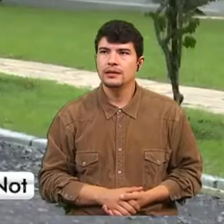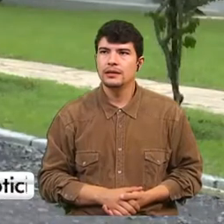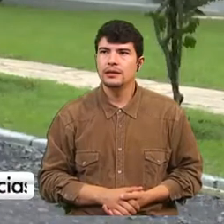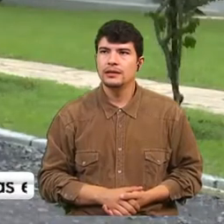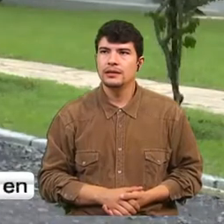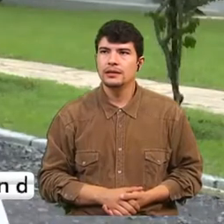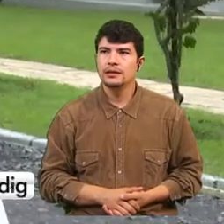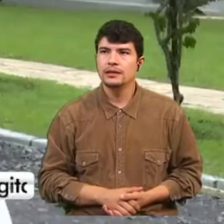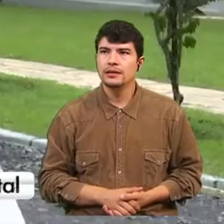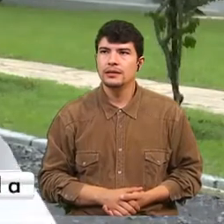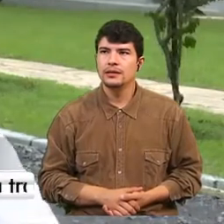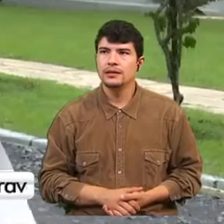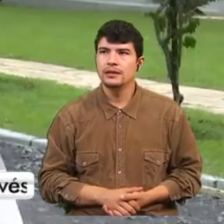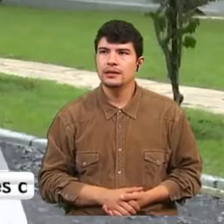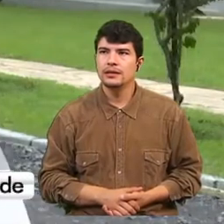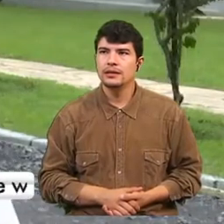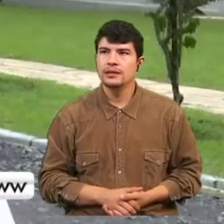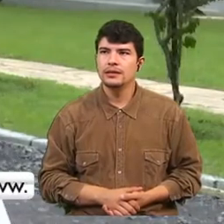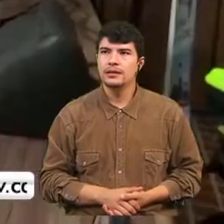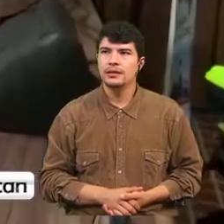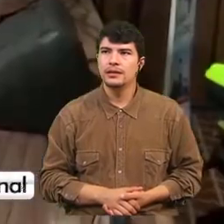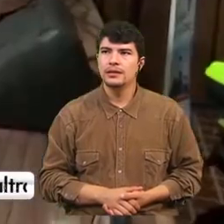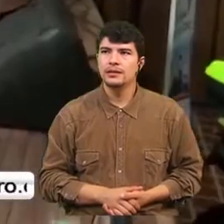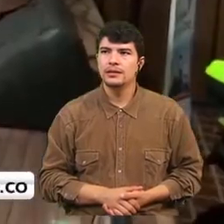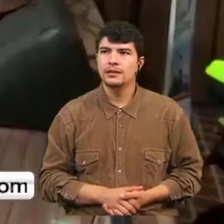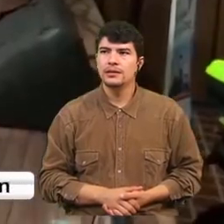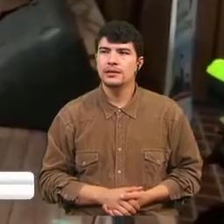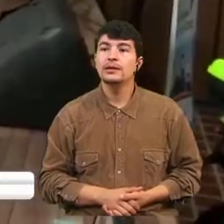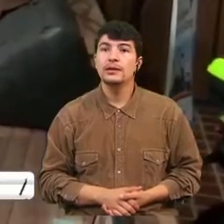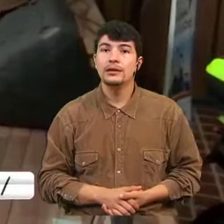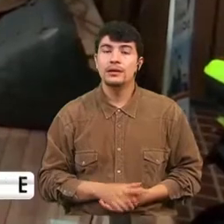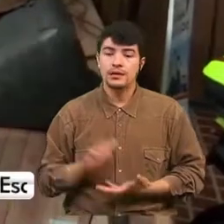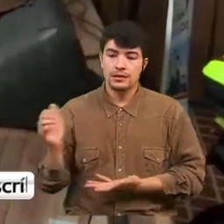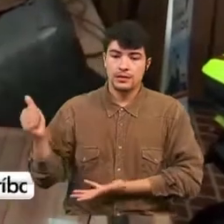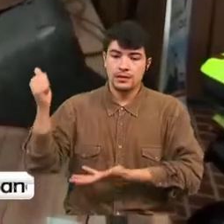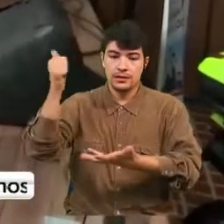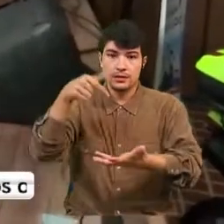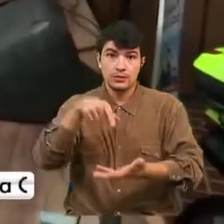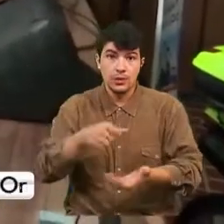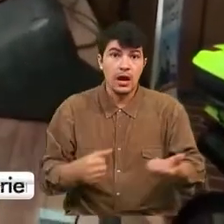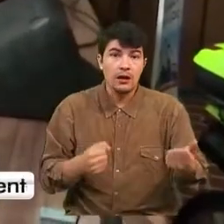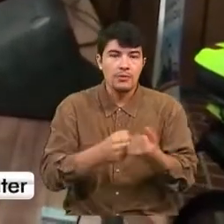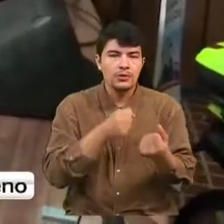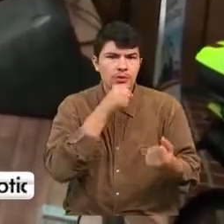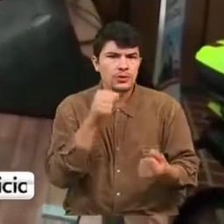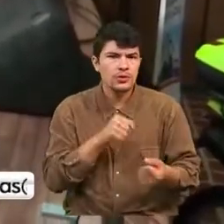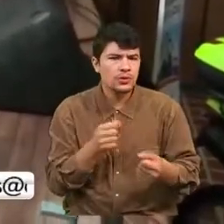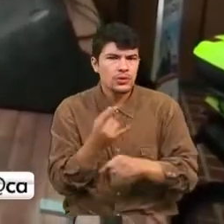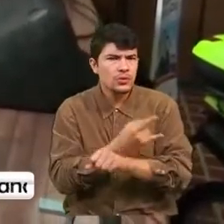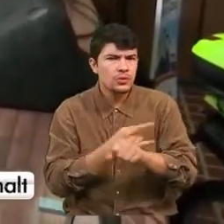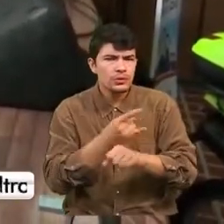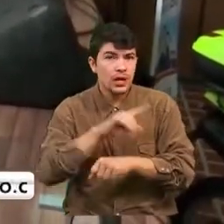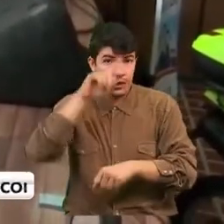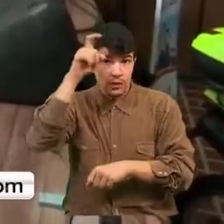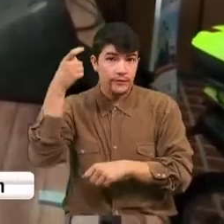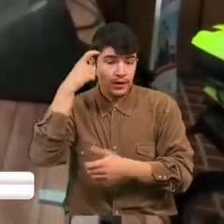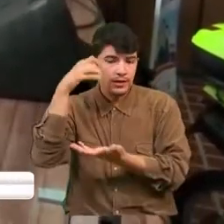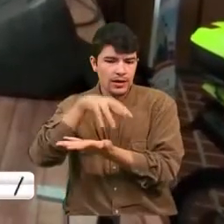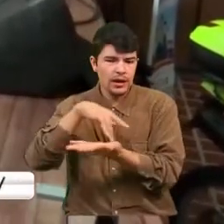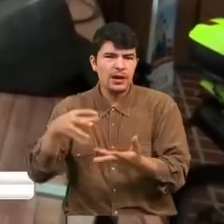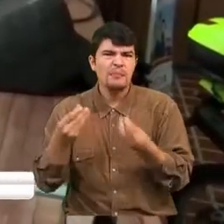transferimos al sector de adulto mayor de acuerdo a la norma nacional. Los recursos de la estampilla pro anciano son utilizados por el gobierno de Santander